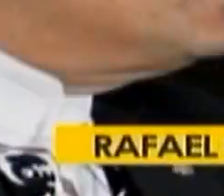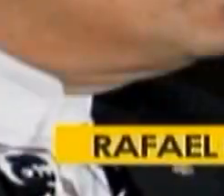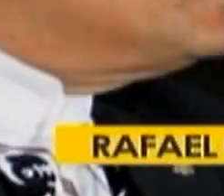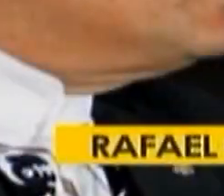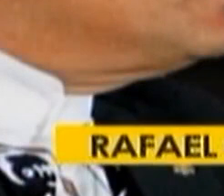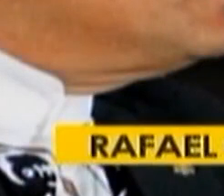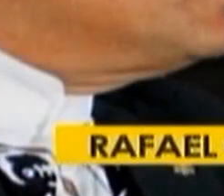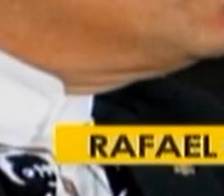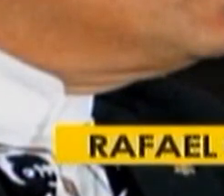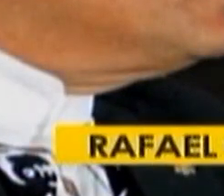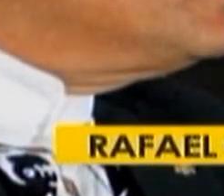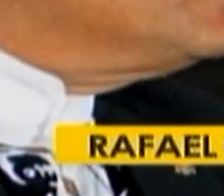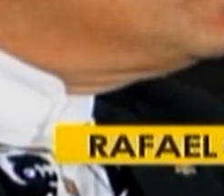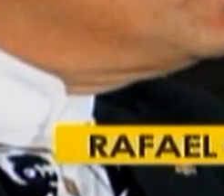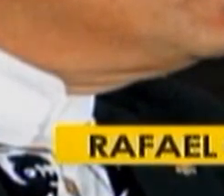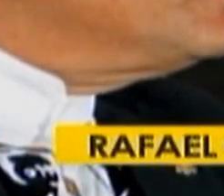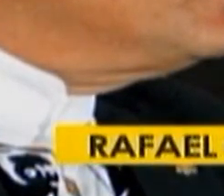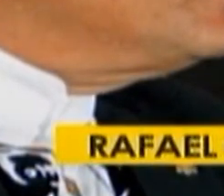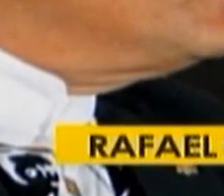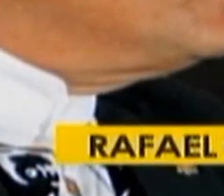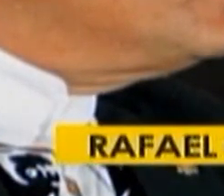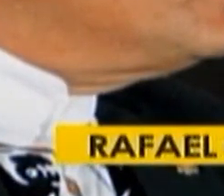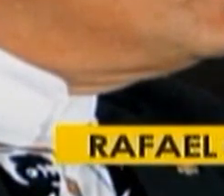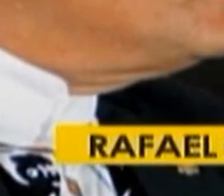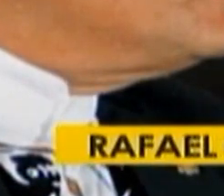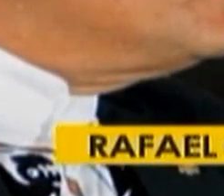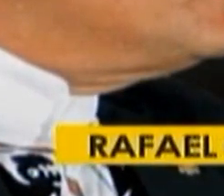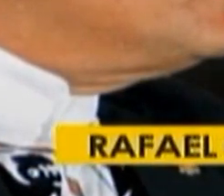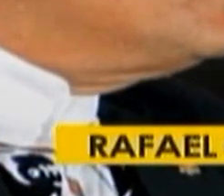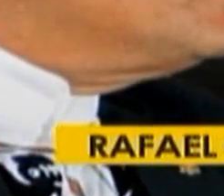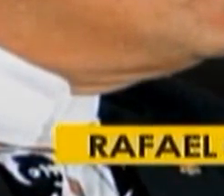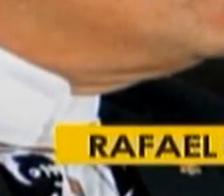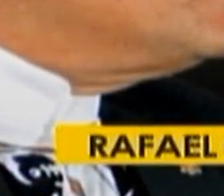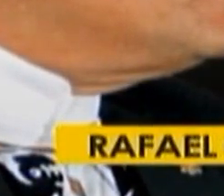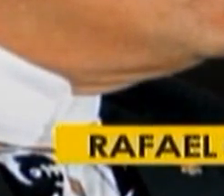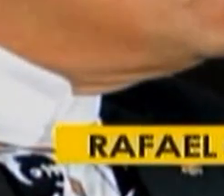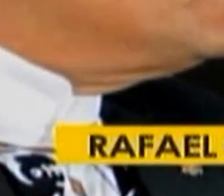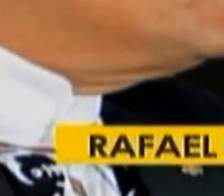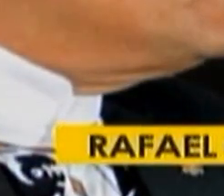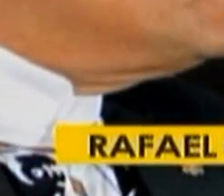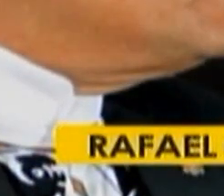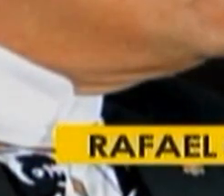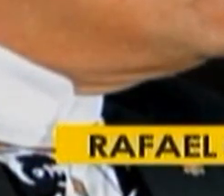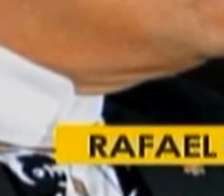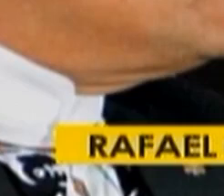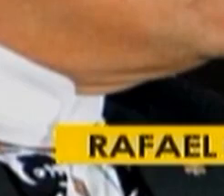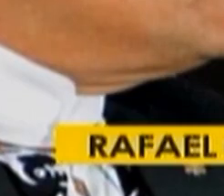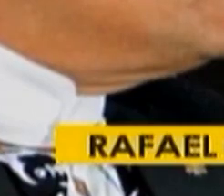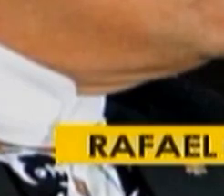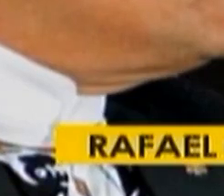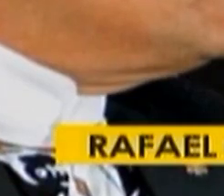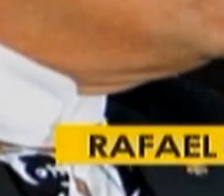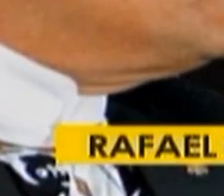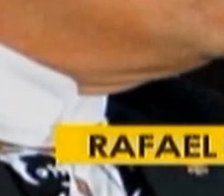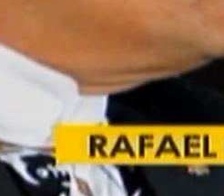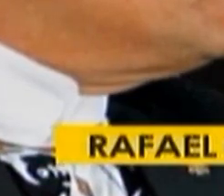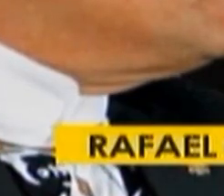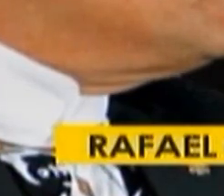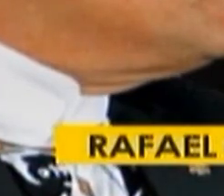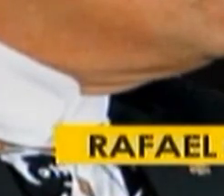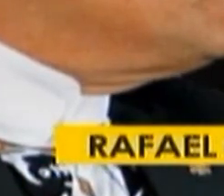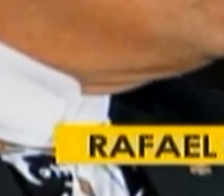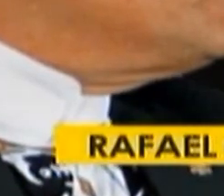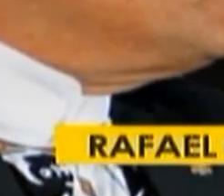Rafael Correa y Guillermo Lazo. En vivo, en Uno Consulta, este domingo a las 9 de la